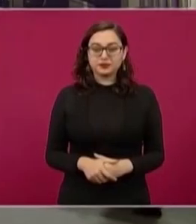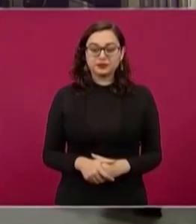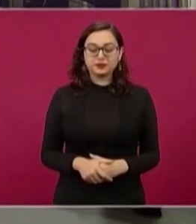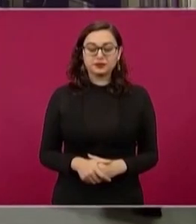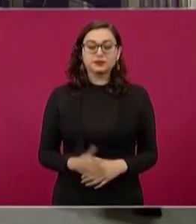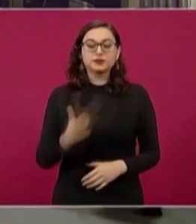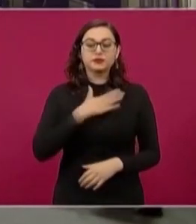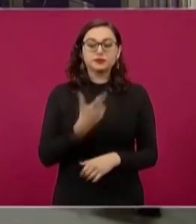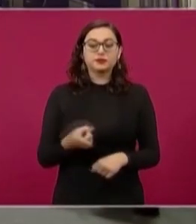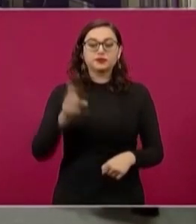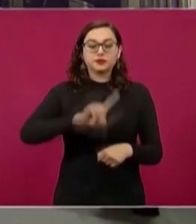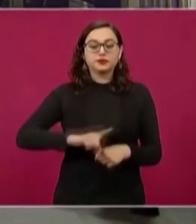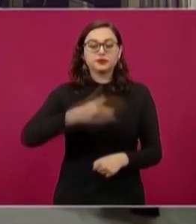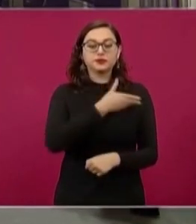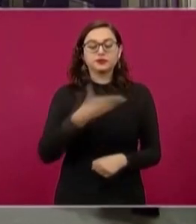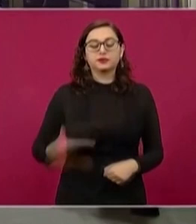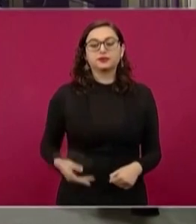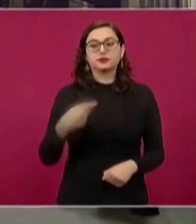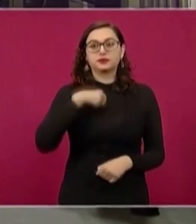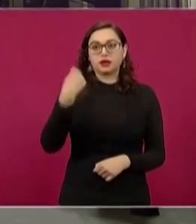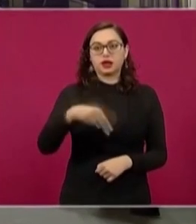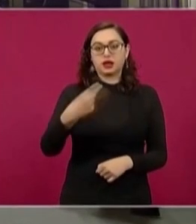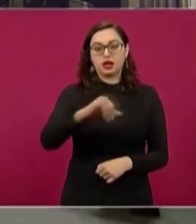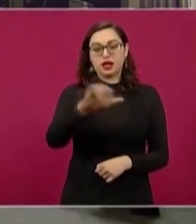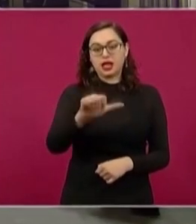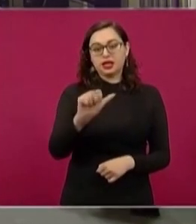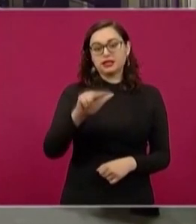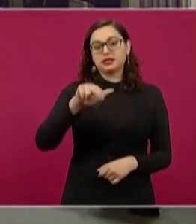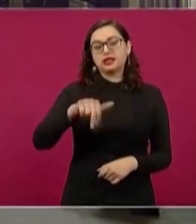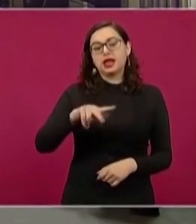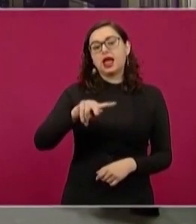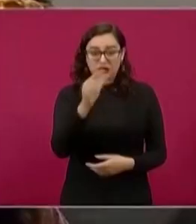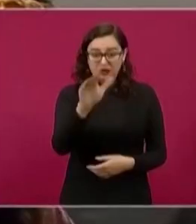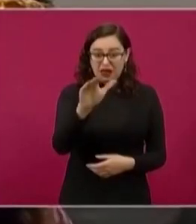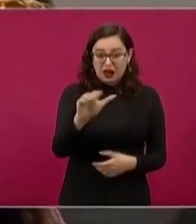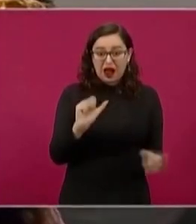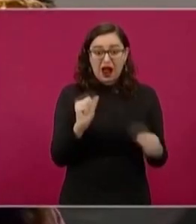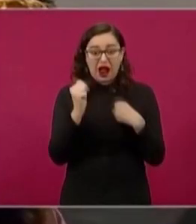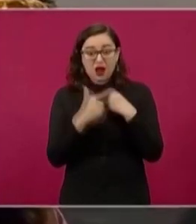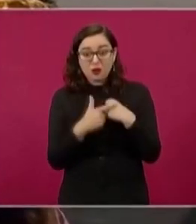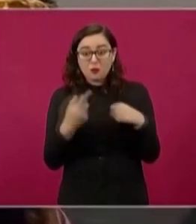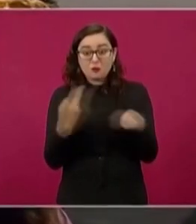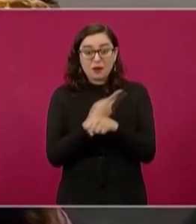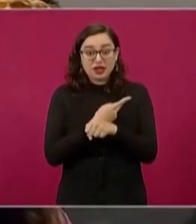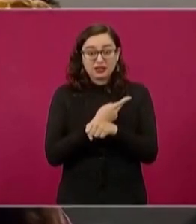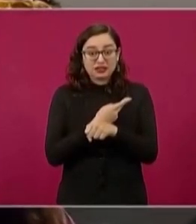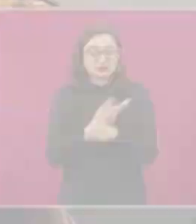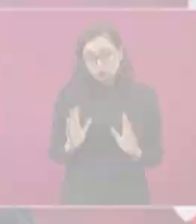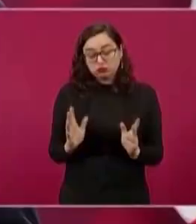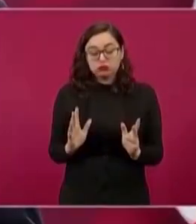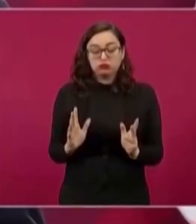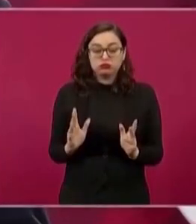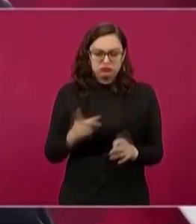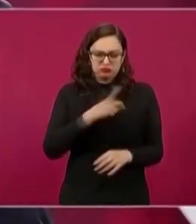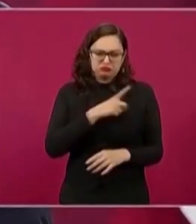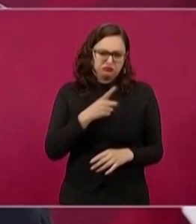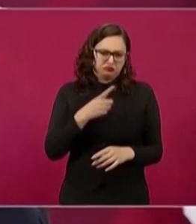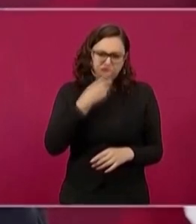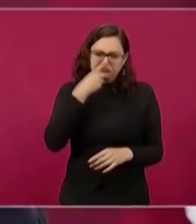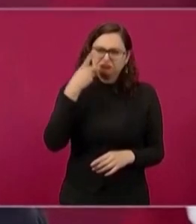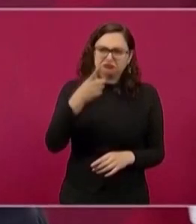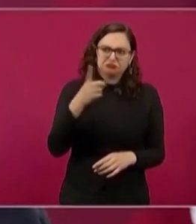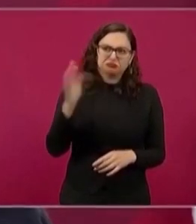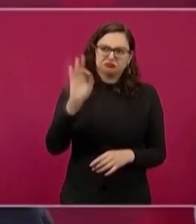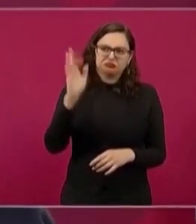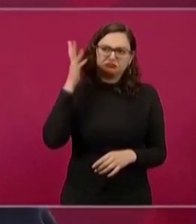and reiterated he'd offer Assange asylum in Mexico. This is AMLO speaking Monday from Mexico City. Antes de que